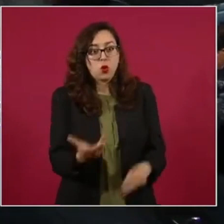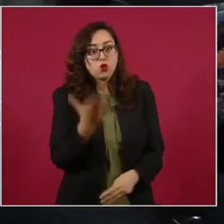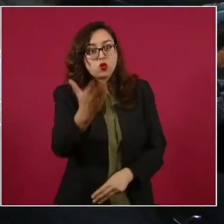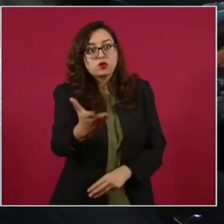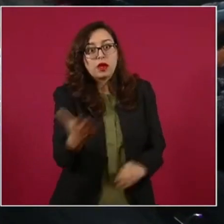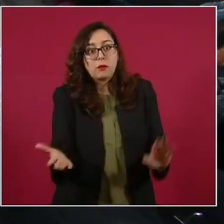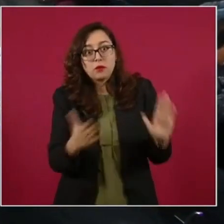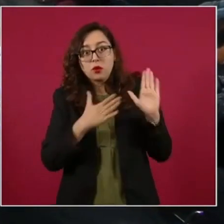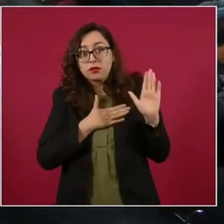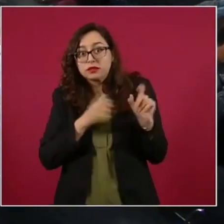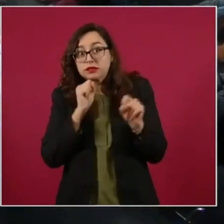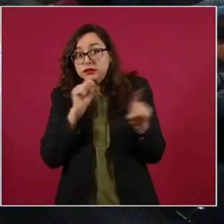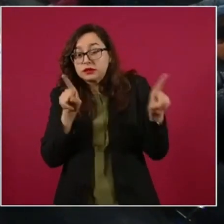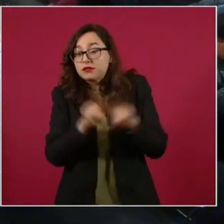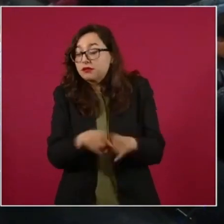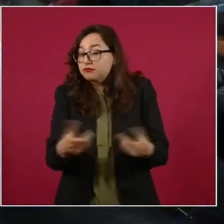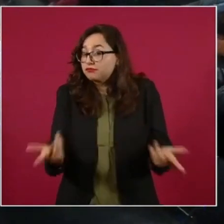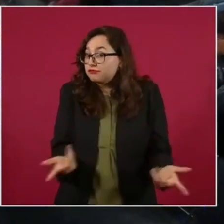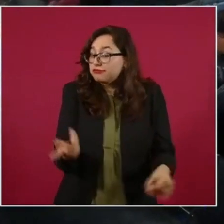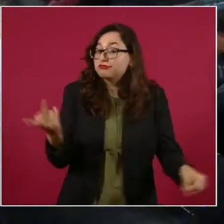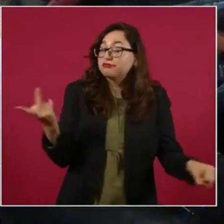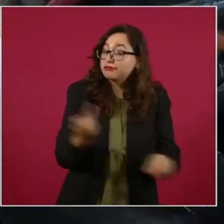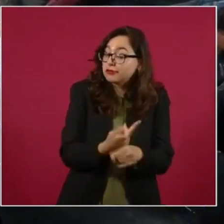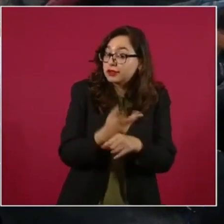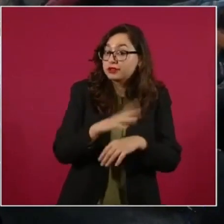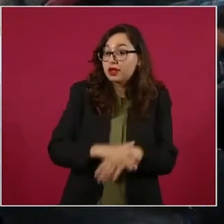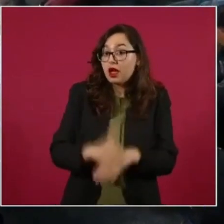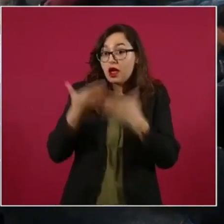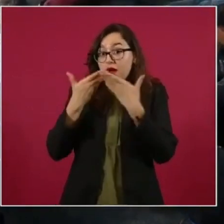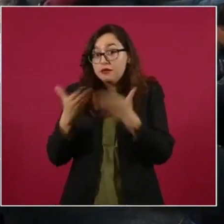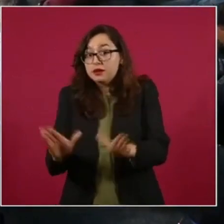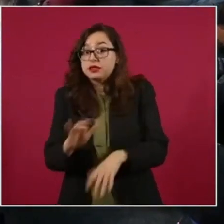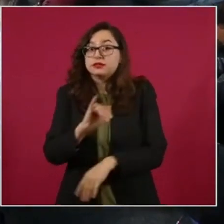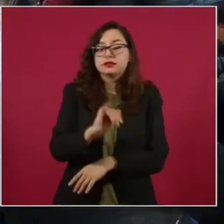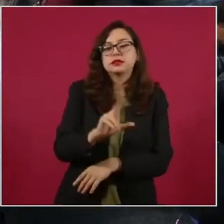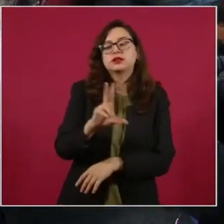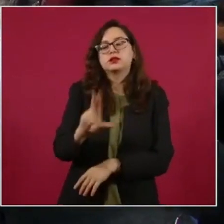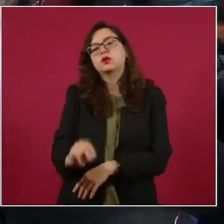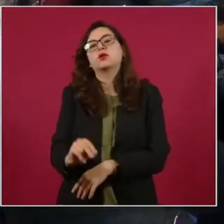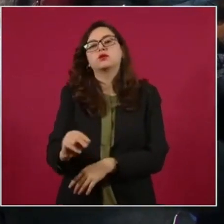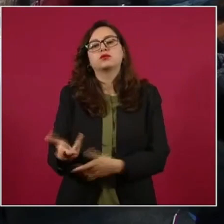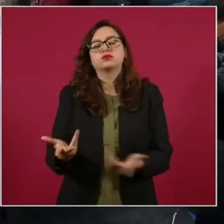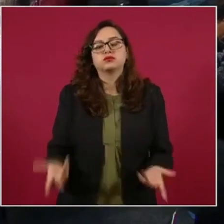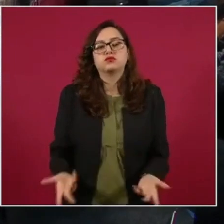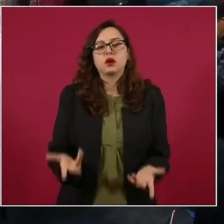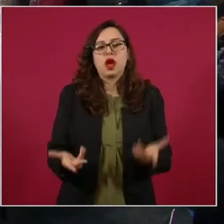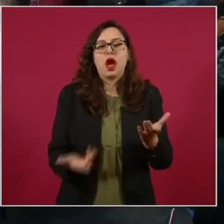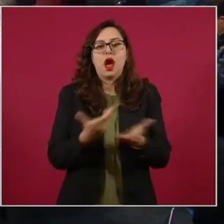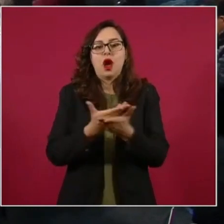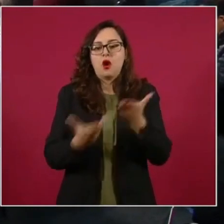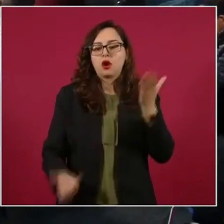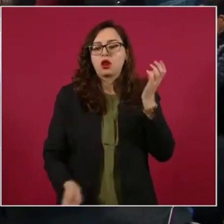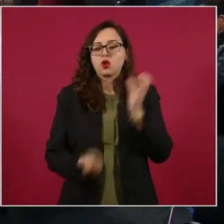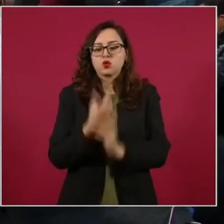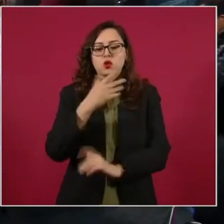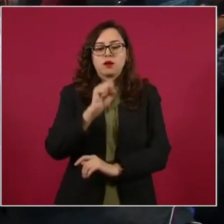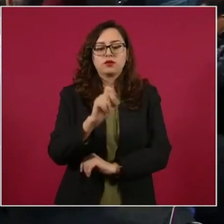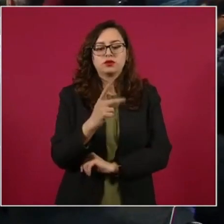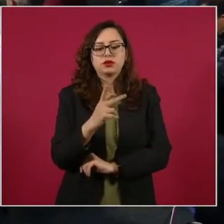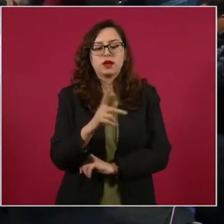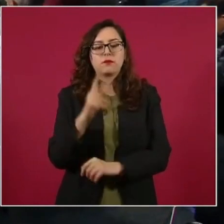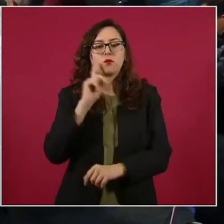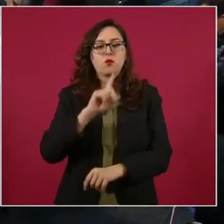avances va esta reapertura, cuáles han sido los acercamientos y si es que es prioridad para la nueva titular de la SEP abrir esta